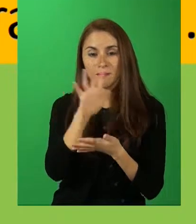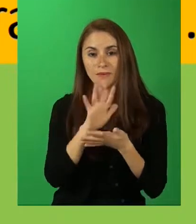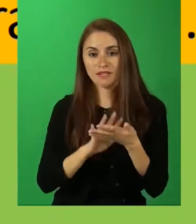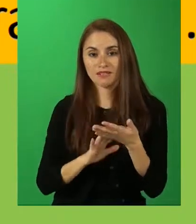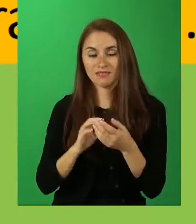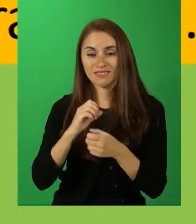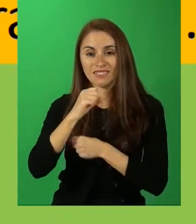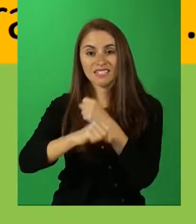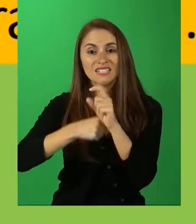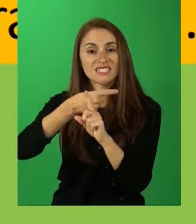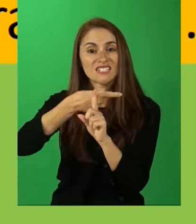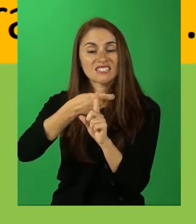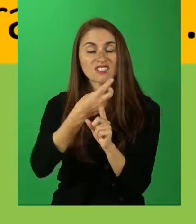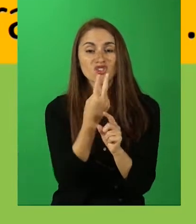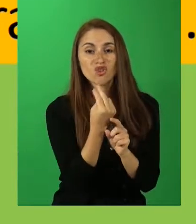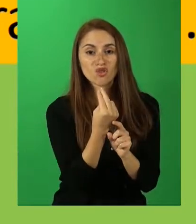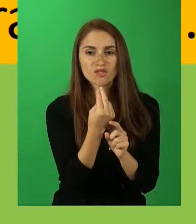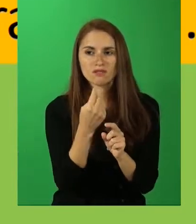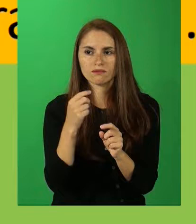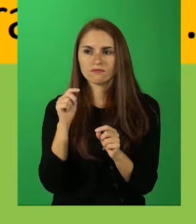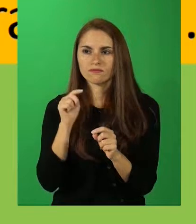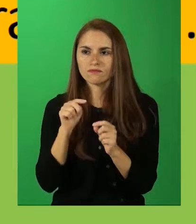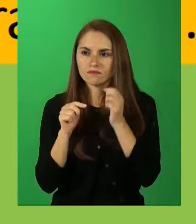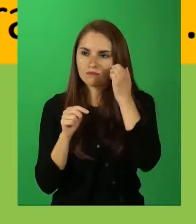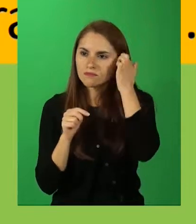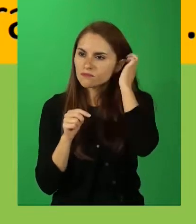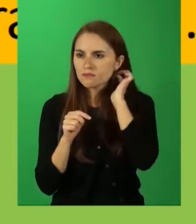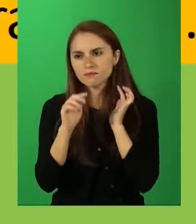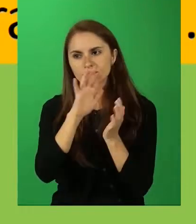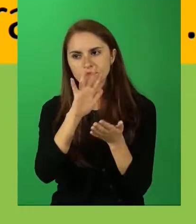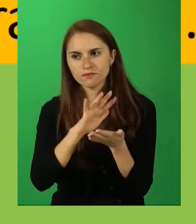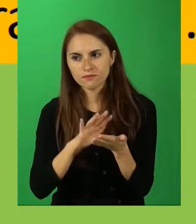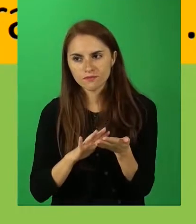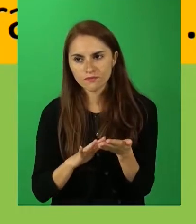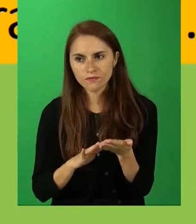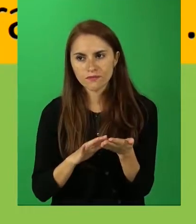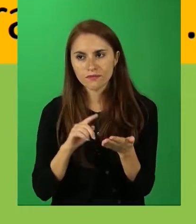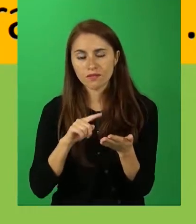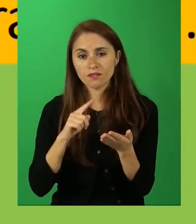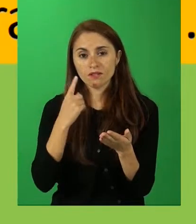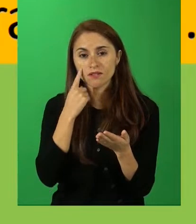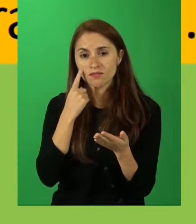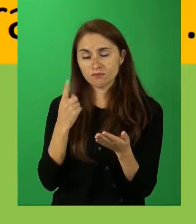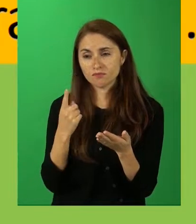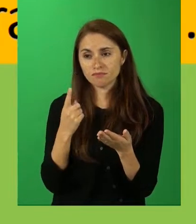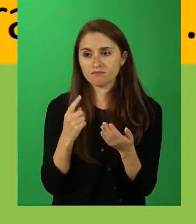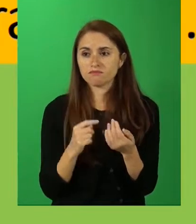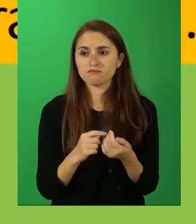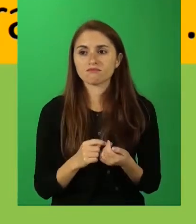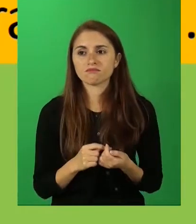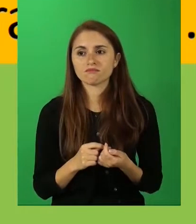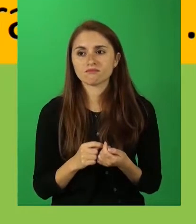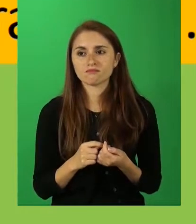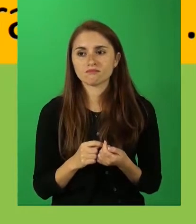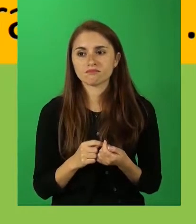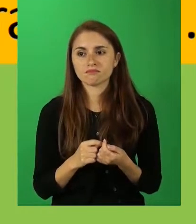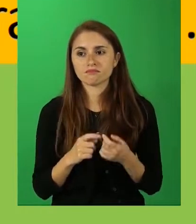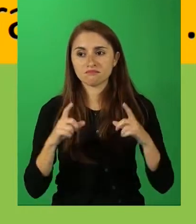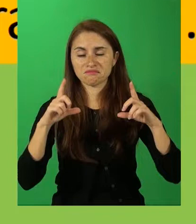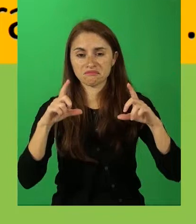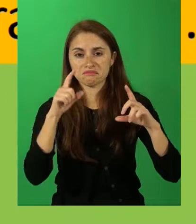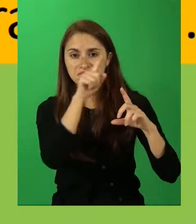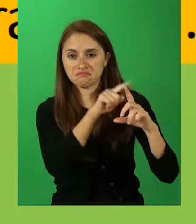siglo XII, representada, ¿cierto?, como un disco. Ustedes me pueden decir, pero es un disco, eso no es una